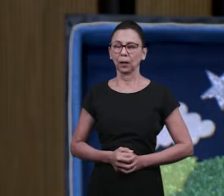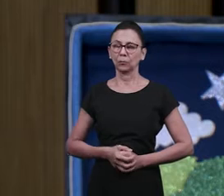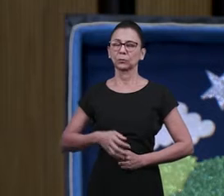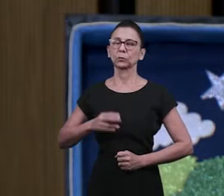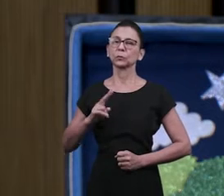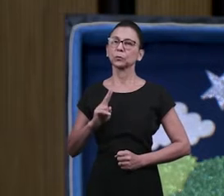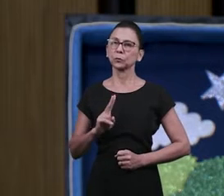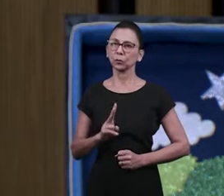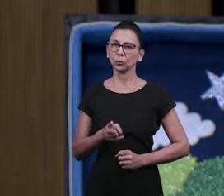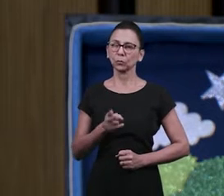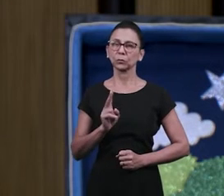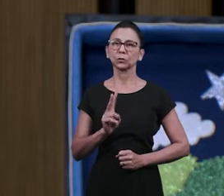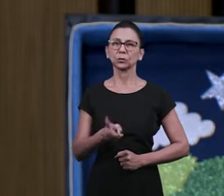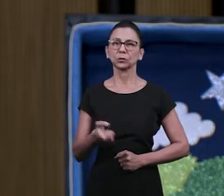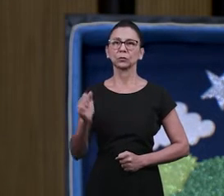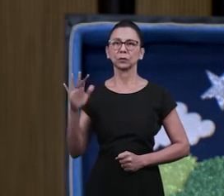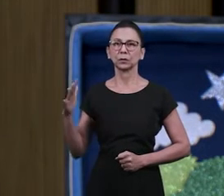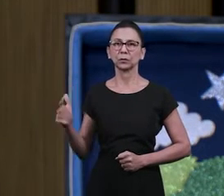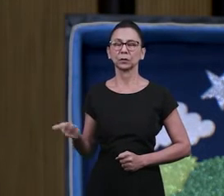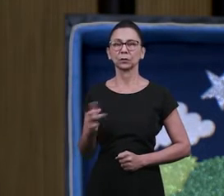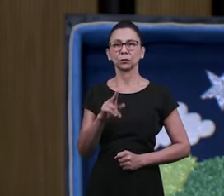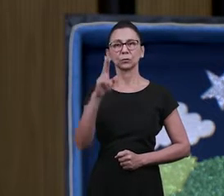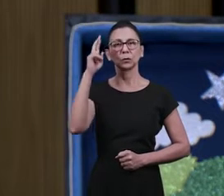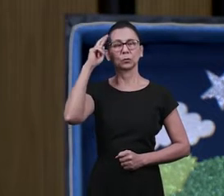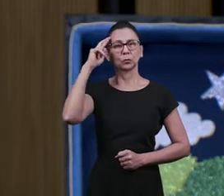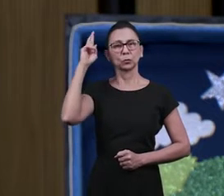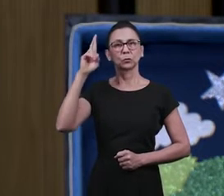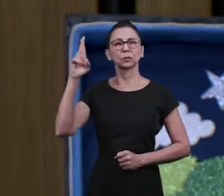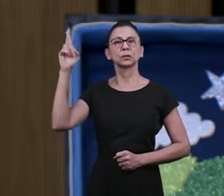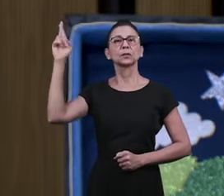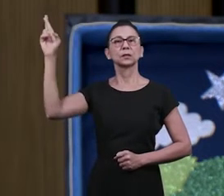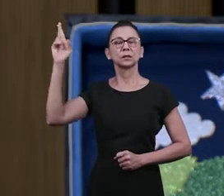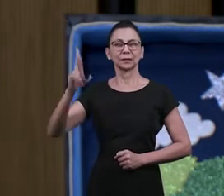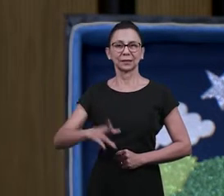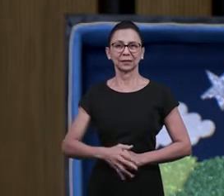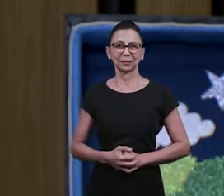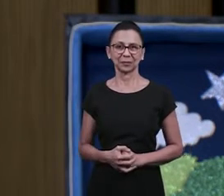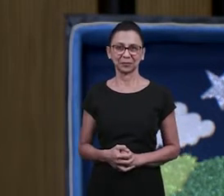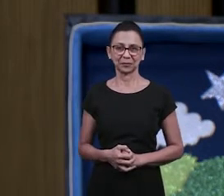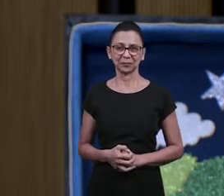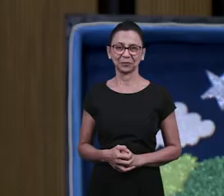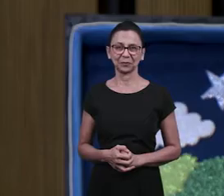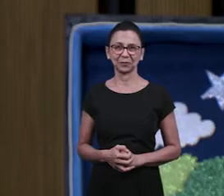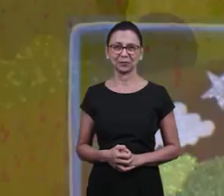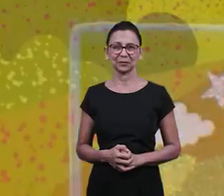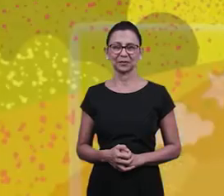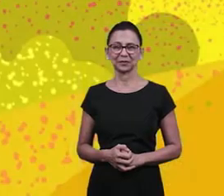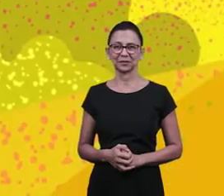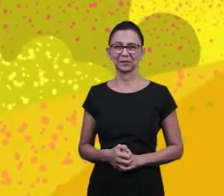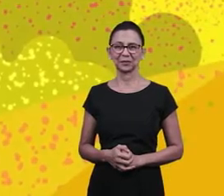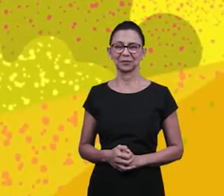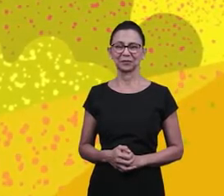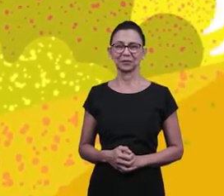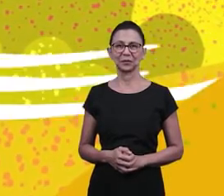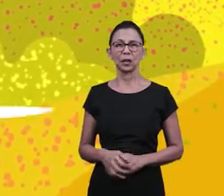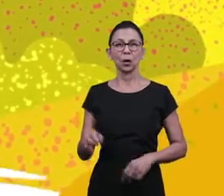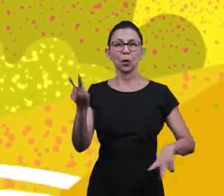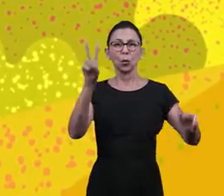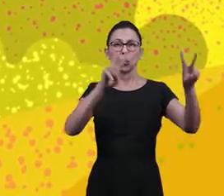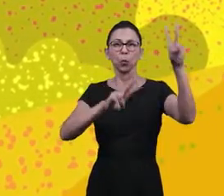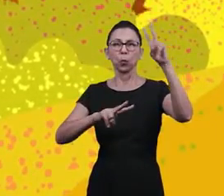Nosotros vamos a continuar adorando al Señor con el Hor, como una hoja al viento.